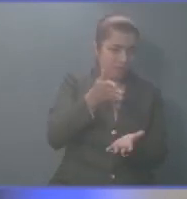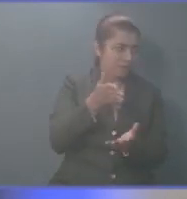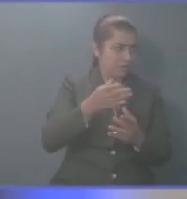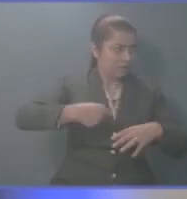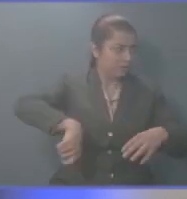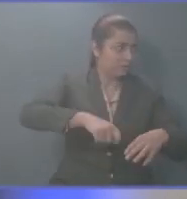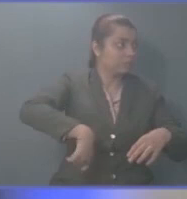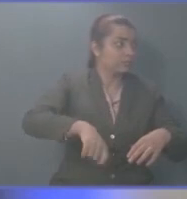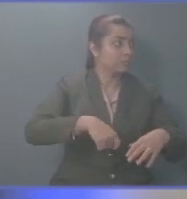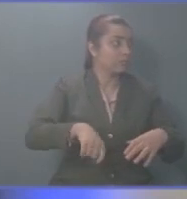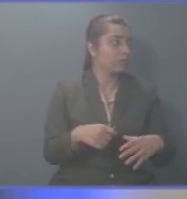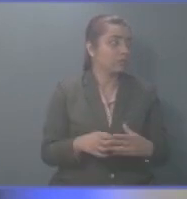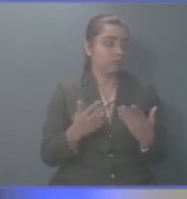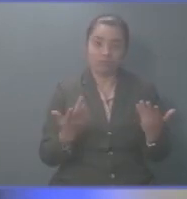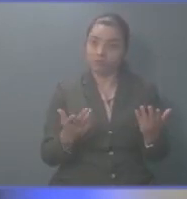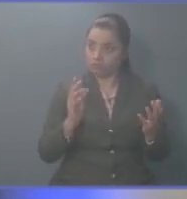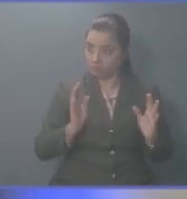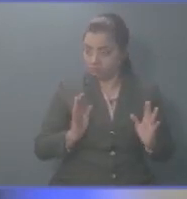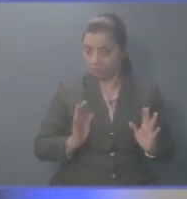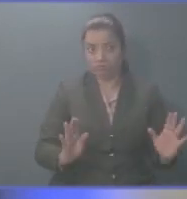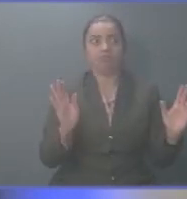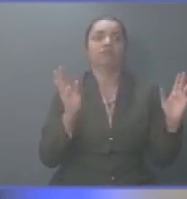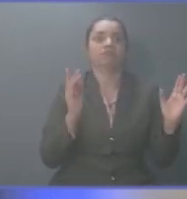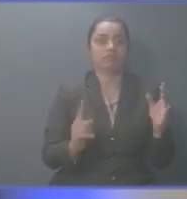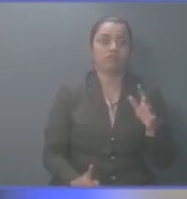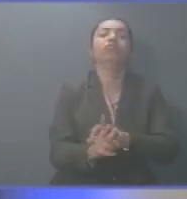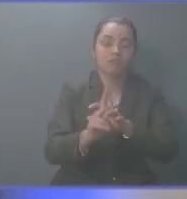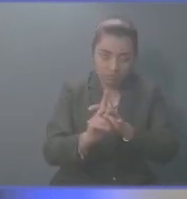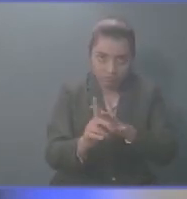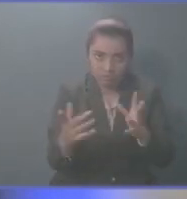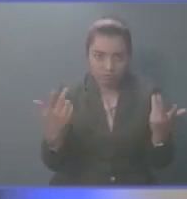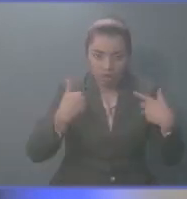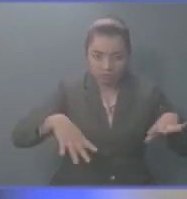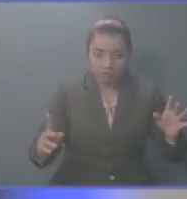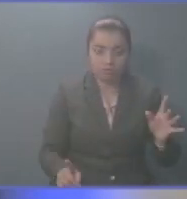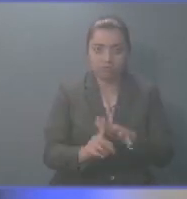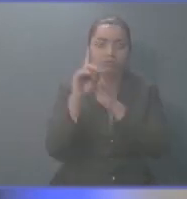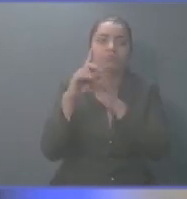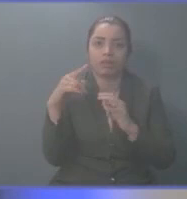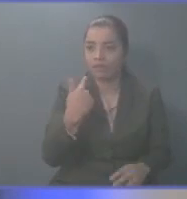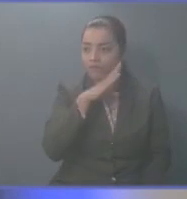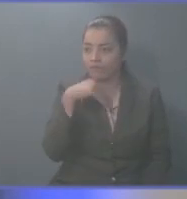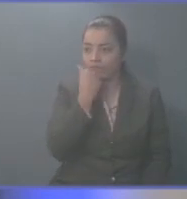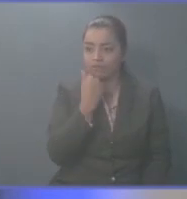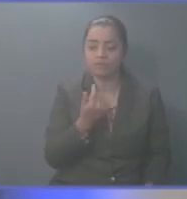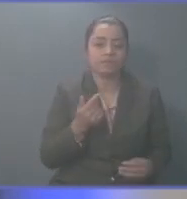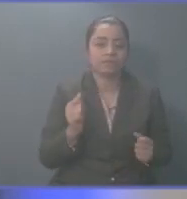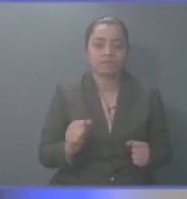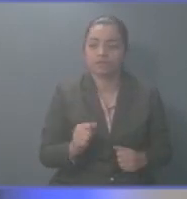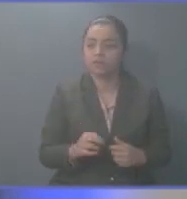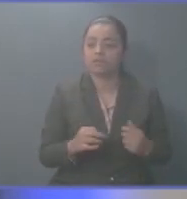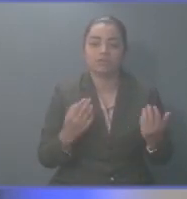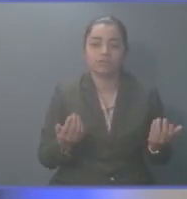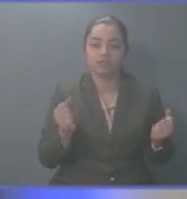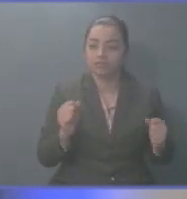que surgió de repente. Y para elaborar la vacuna, aunque ya comenzaron, tengo entendido, expertos en materia de